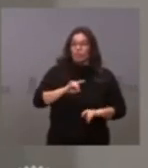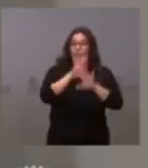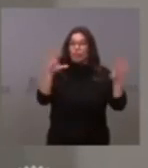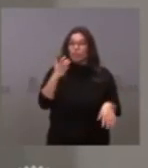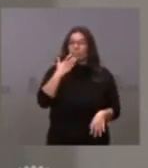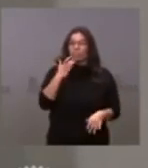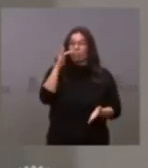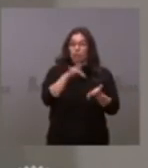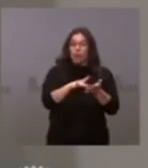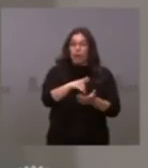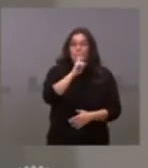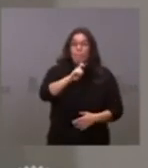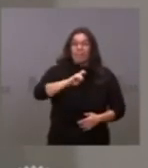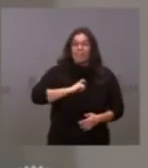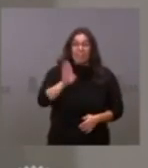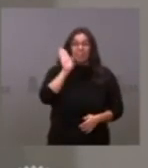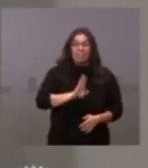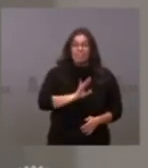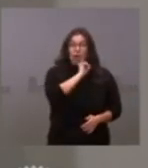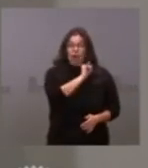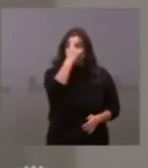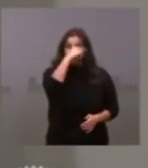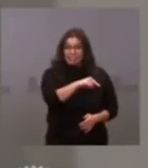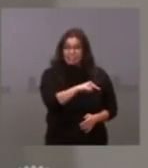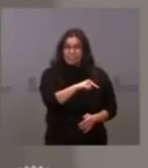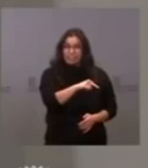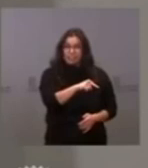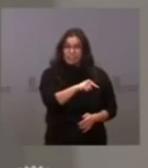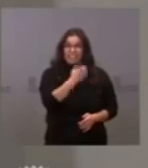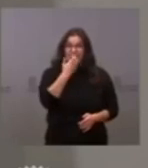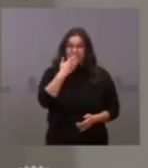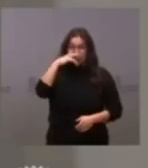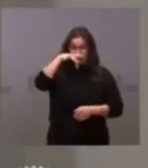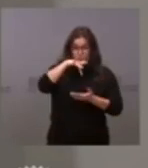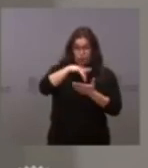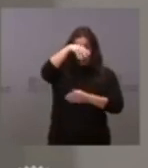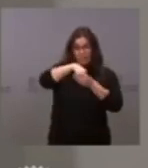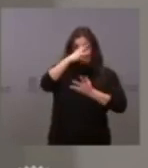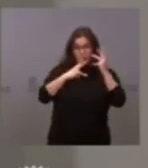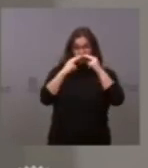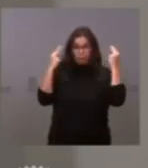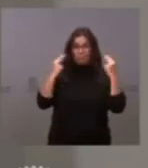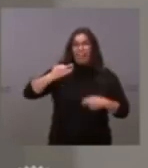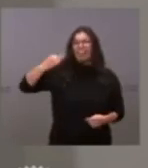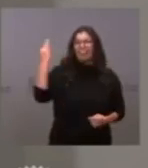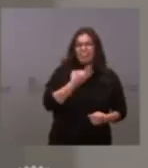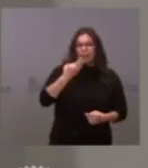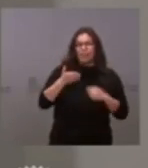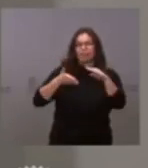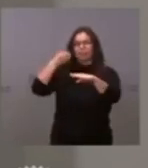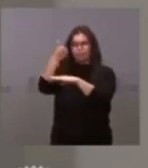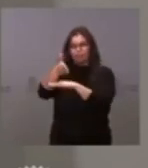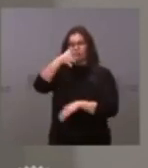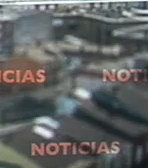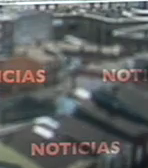cuando a uno le comunican la existencia de un delito, si es miembro de esta Administración, su obligación es acudir